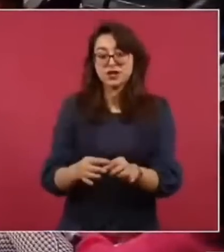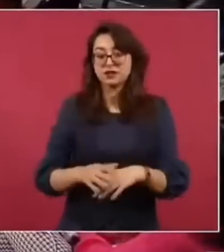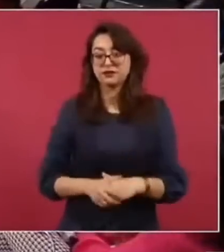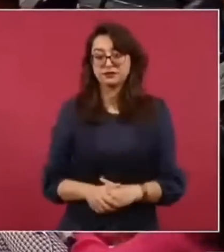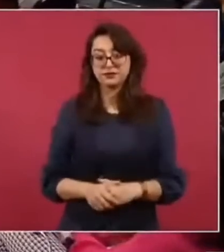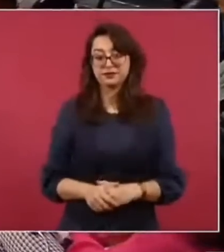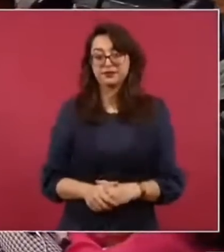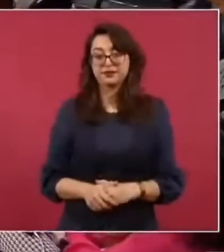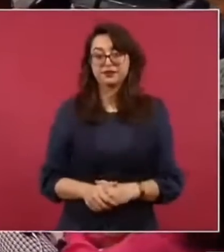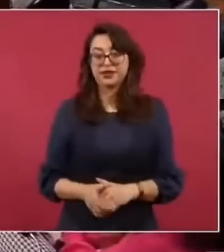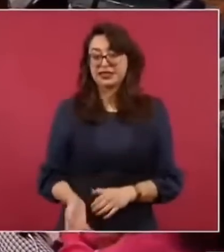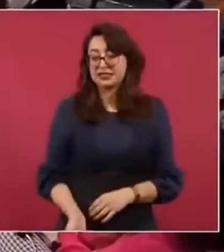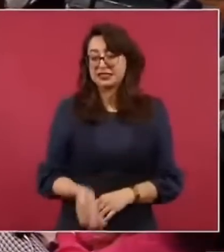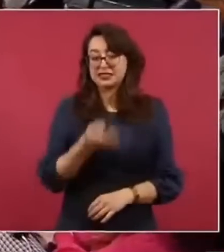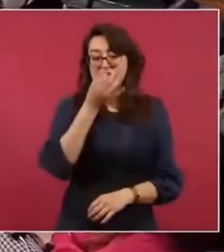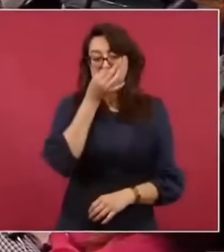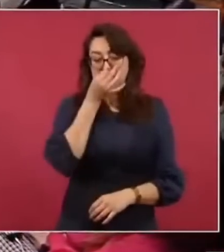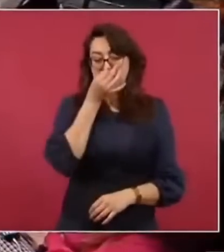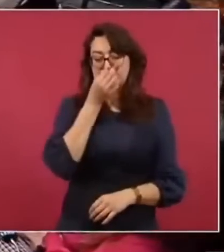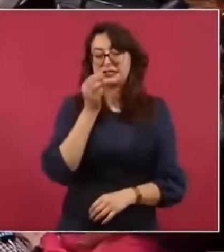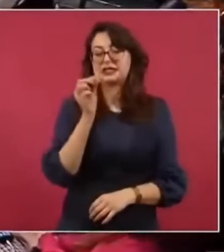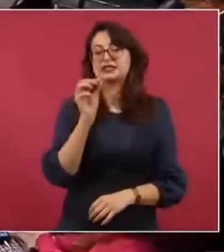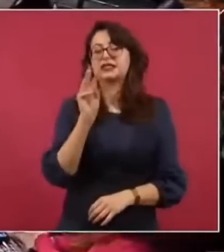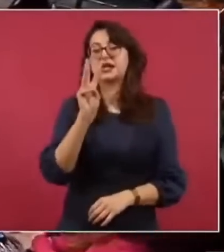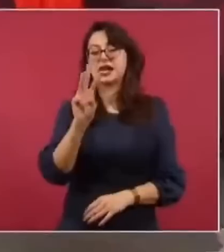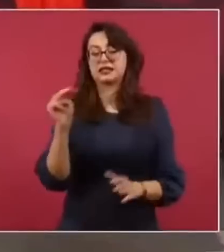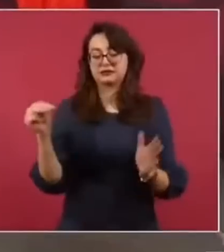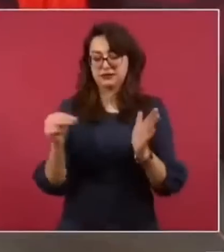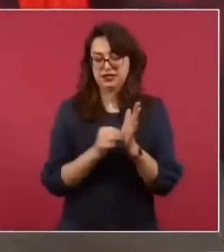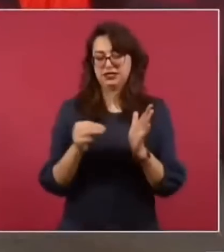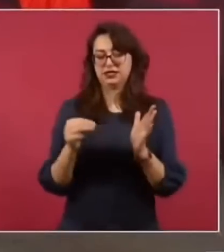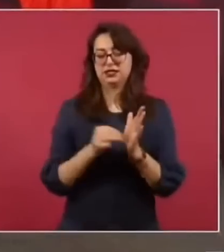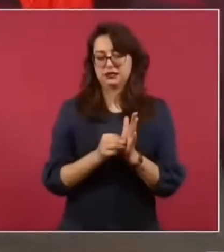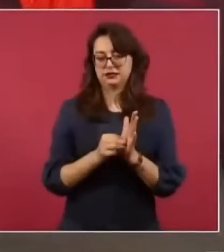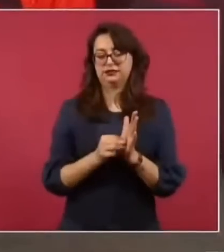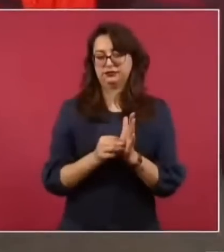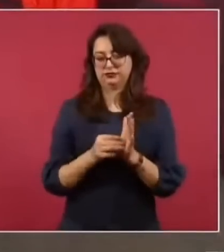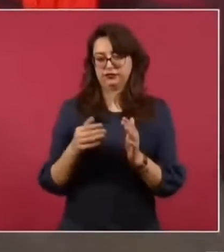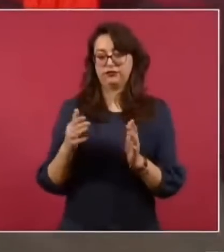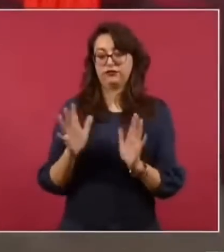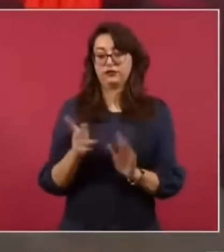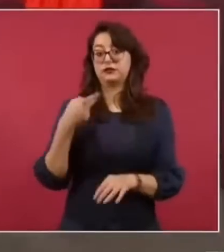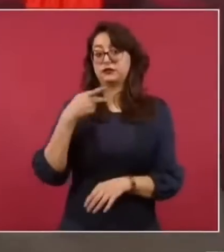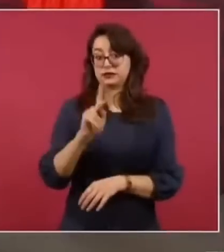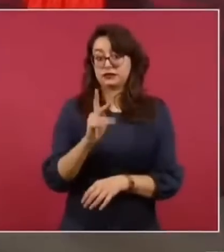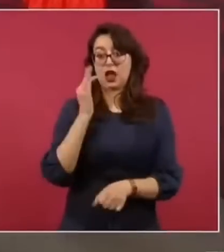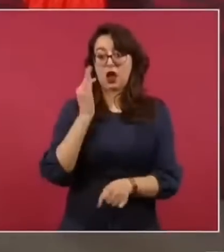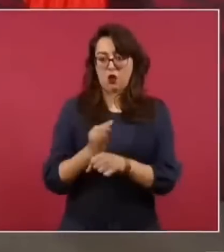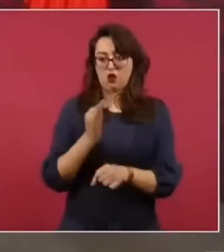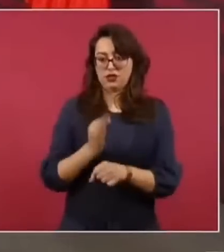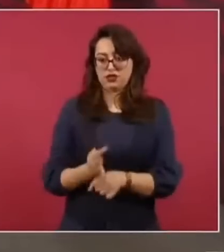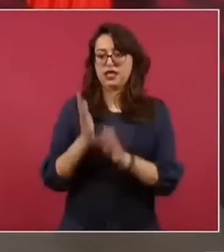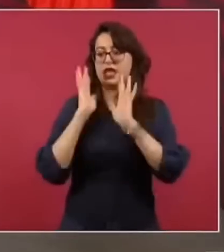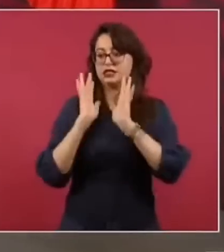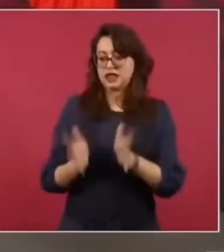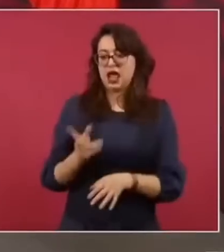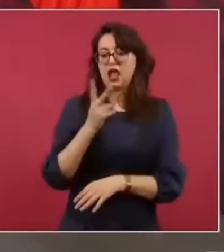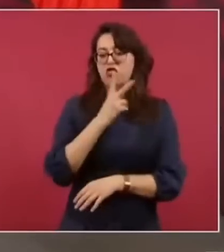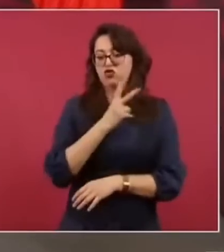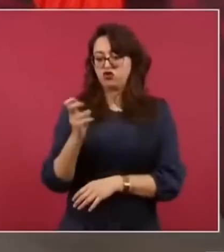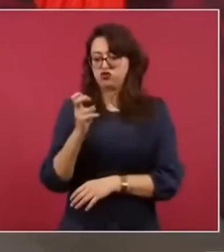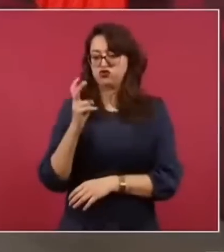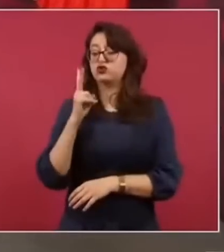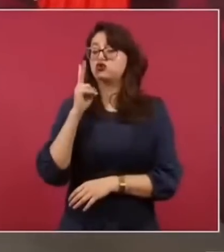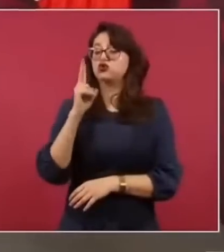2.750, casi vamos a llegar a 3.000. Pero terminadas 2.300 y en operación